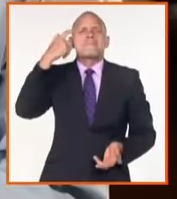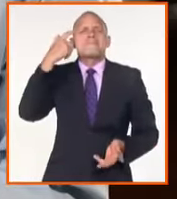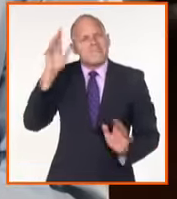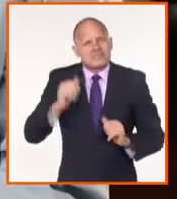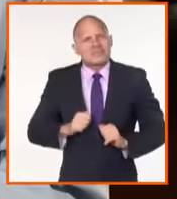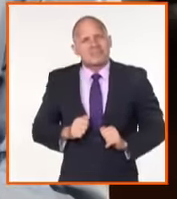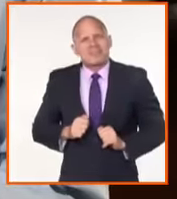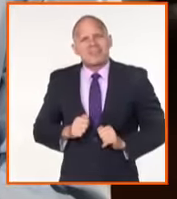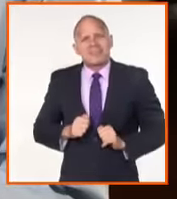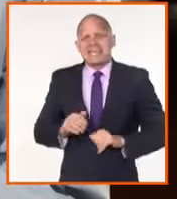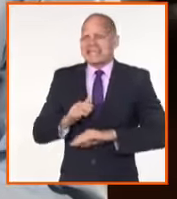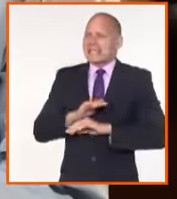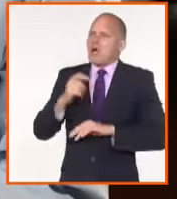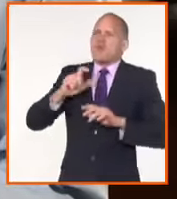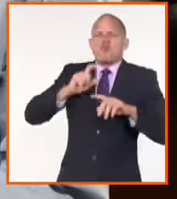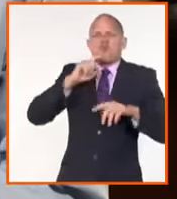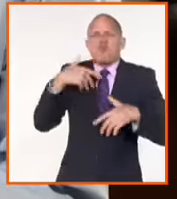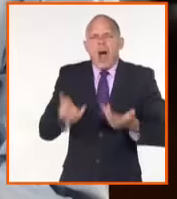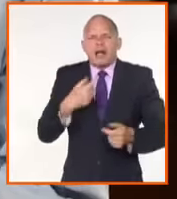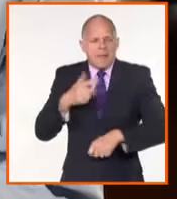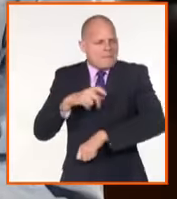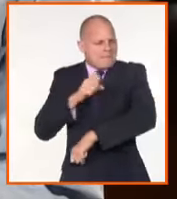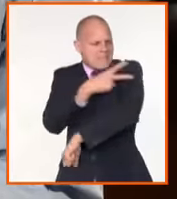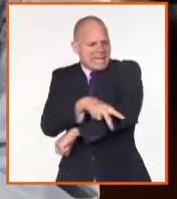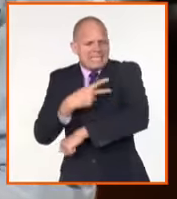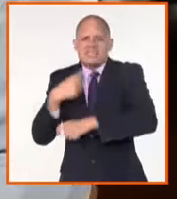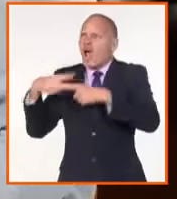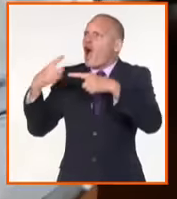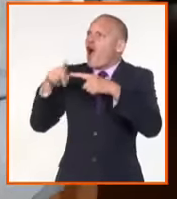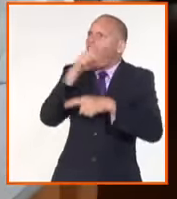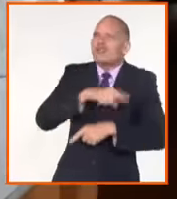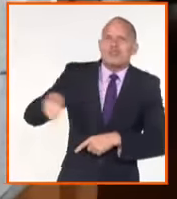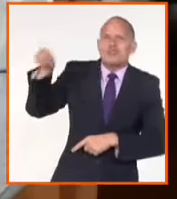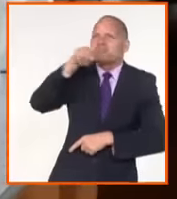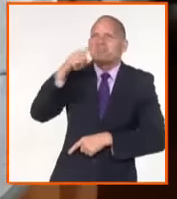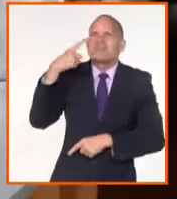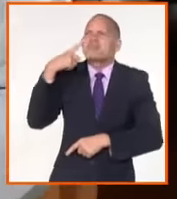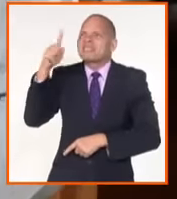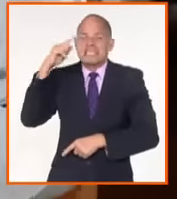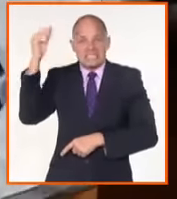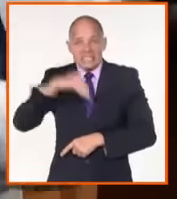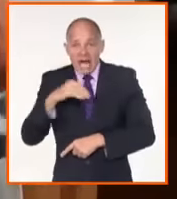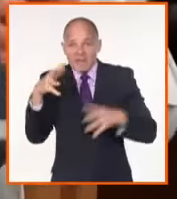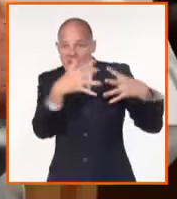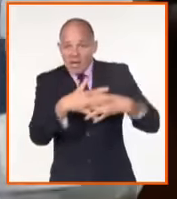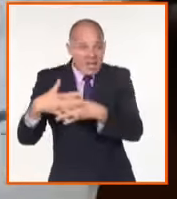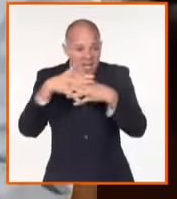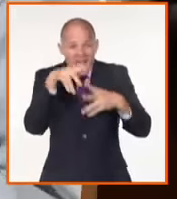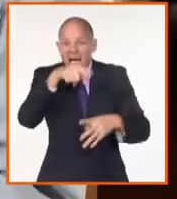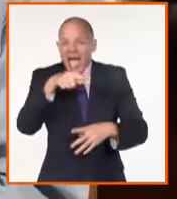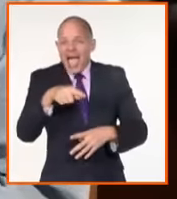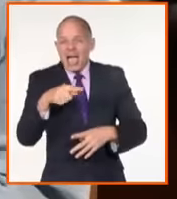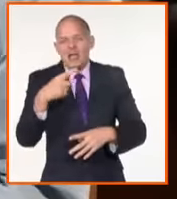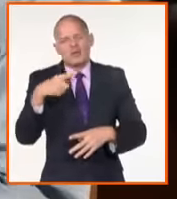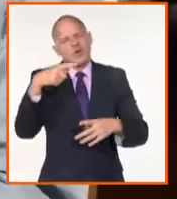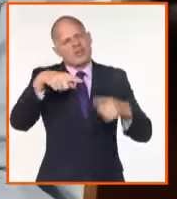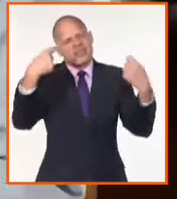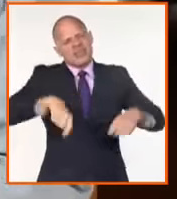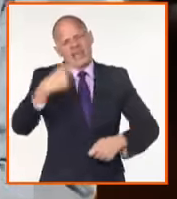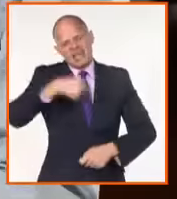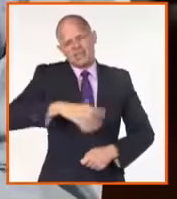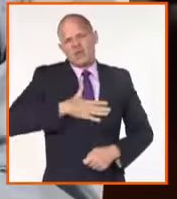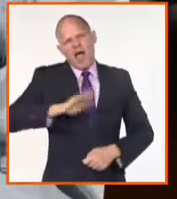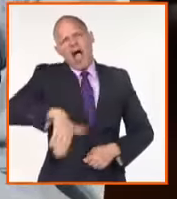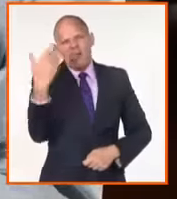de los Estados Unidos en el banquillo de los acusados por violador de los derechos humanos? ¿Cuándo los Estados Unidos va a tener que